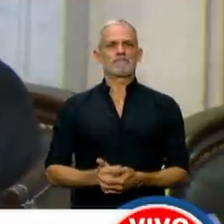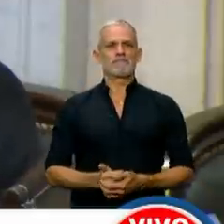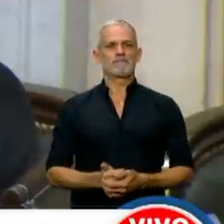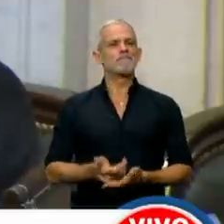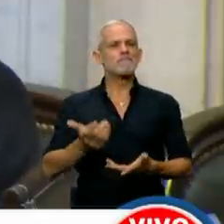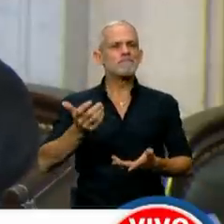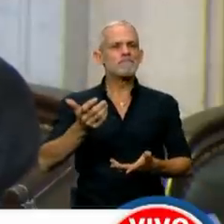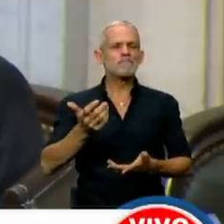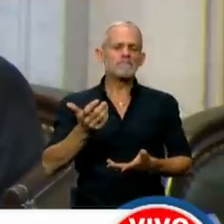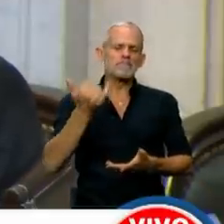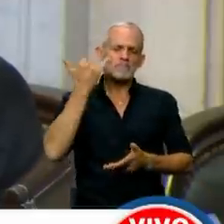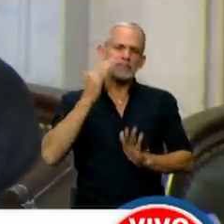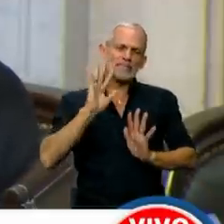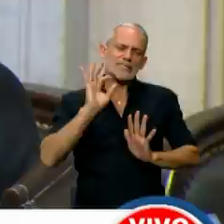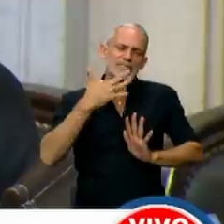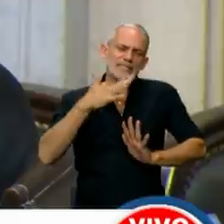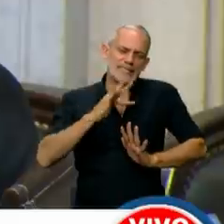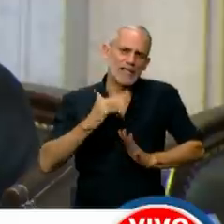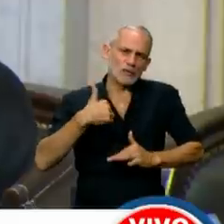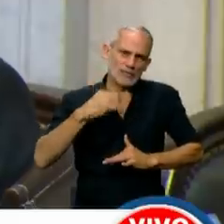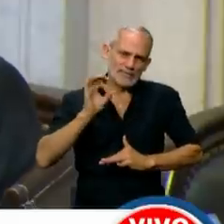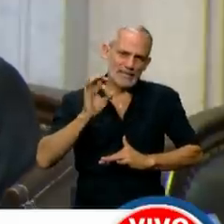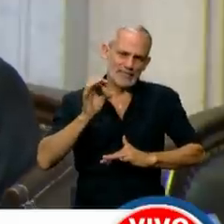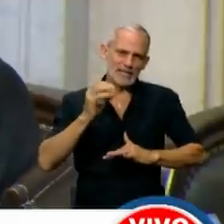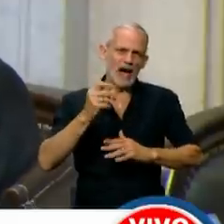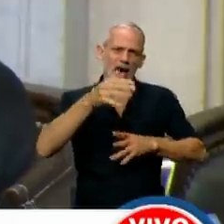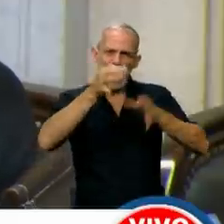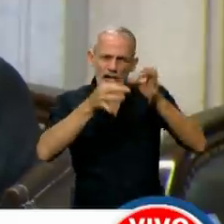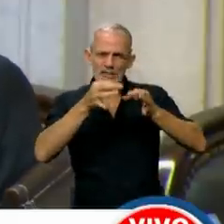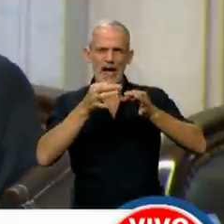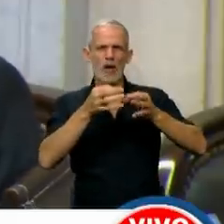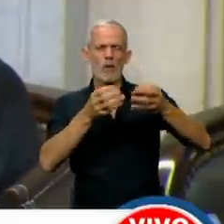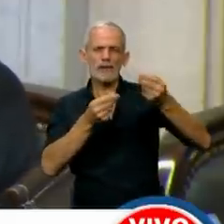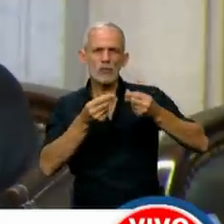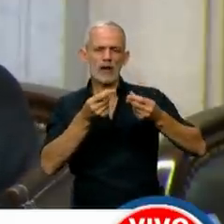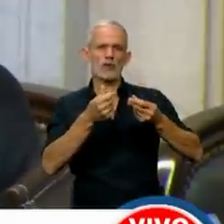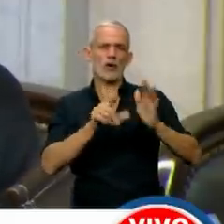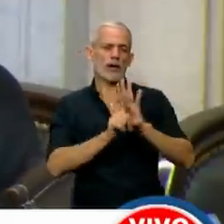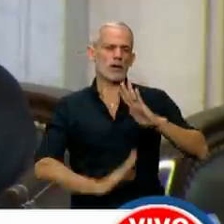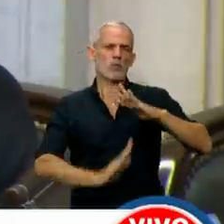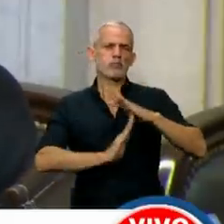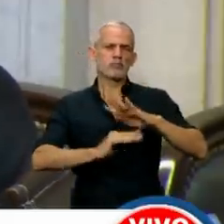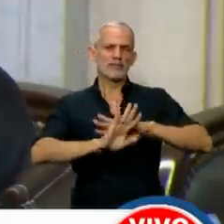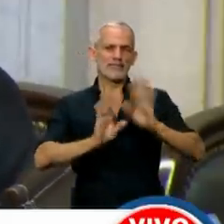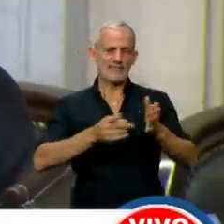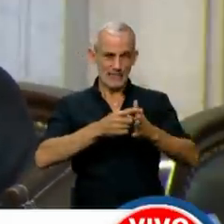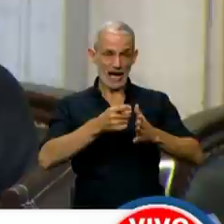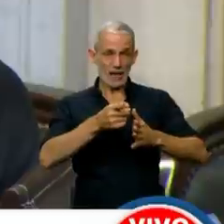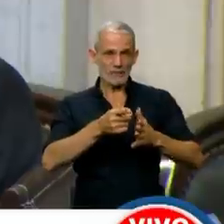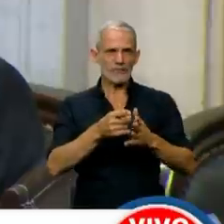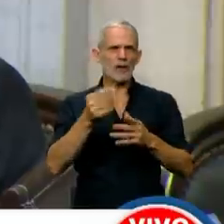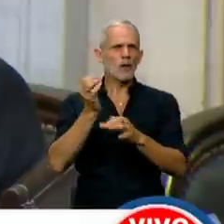y entendiendo que ella lo han analizado el presupuesto a la ley de leyes los distintos